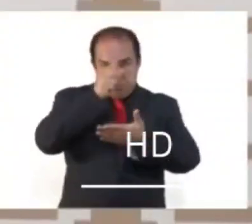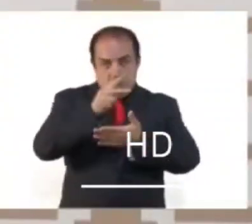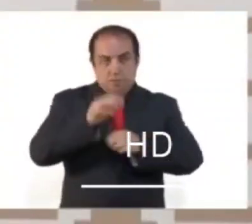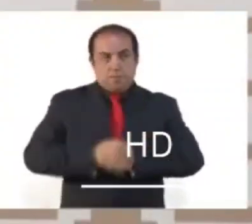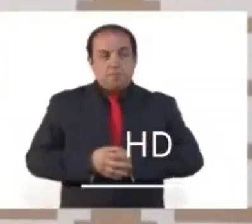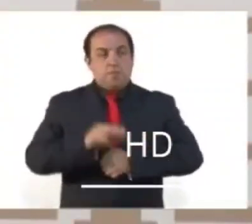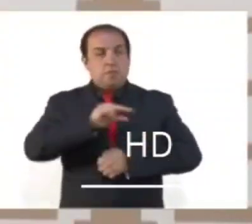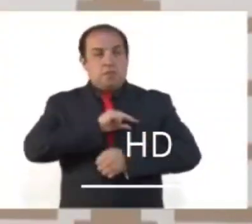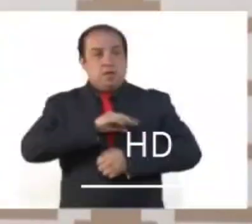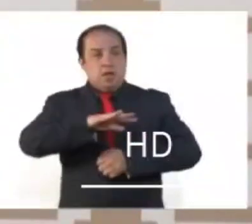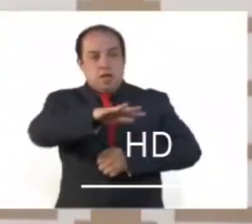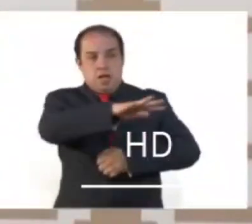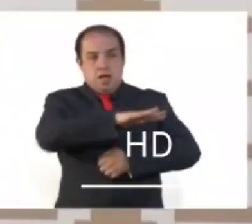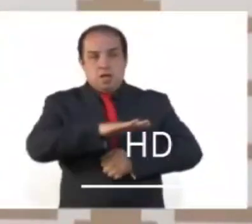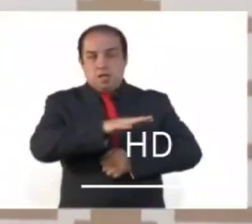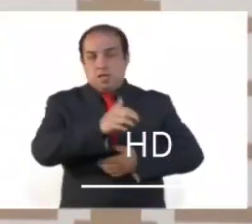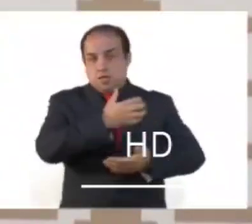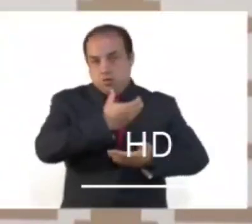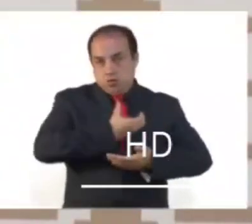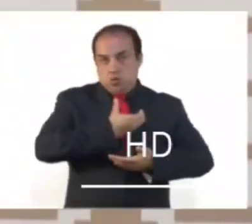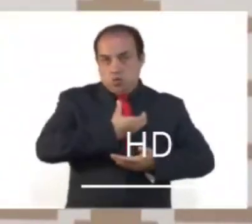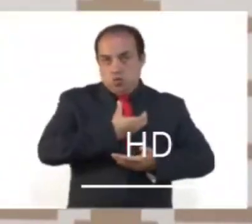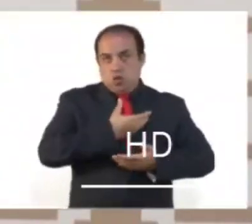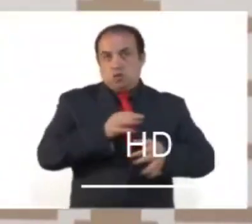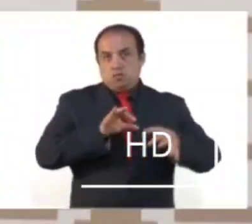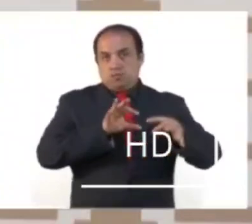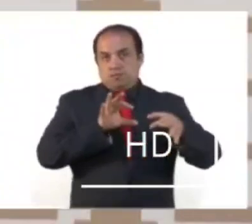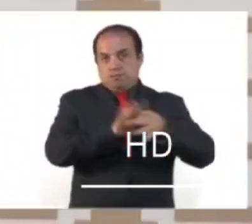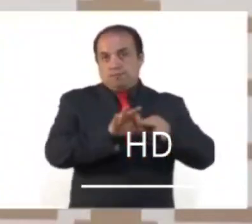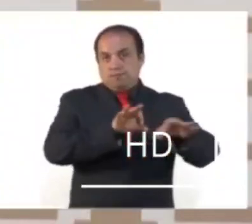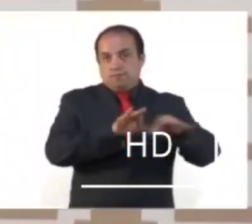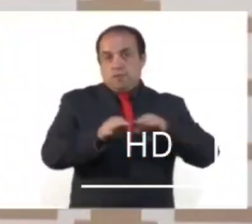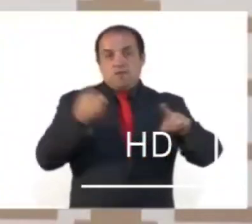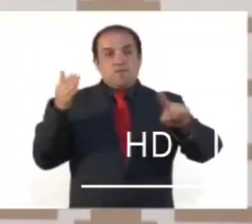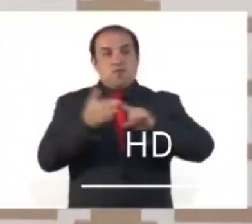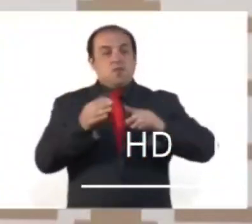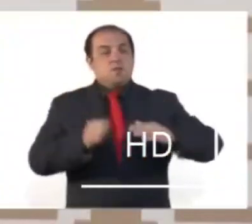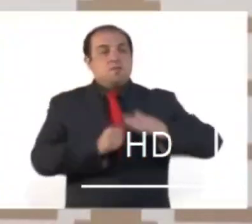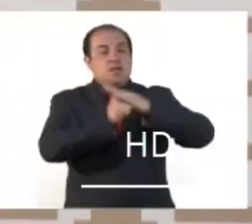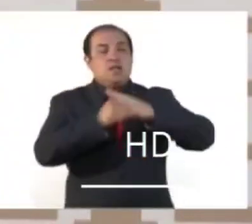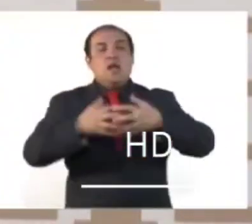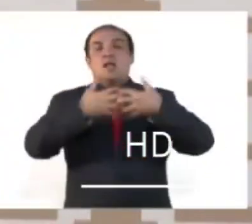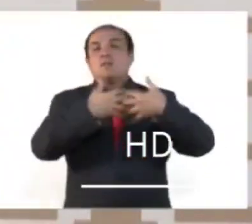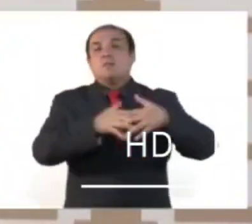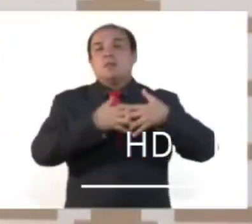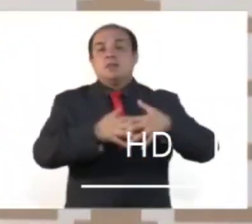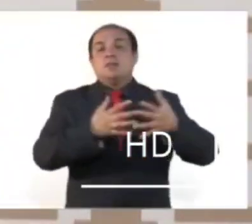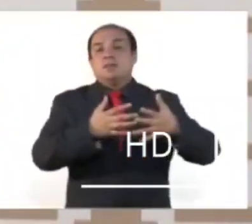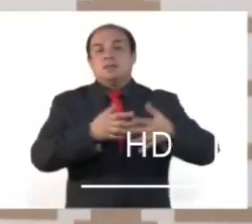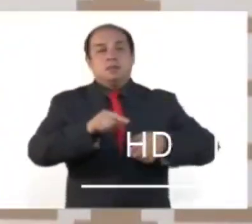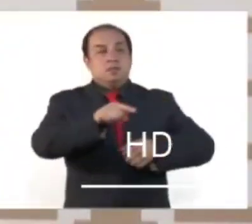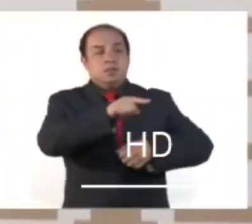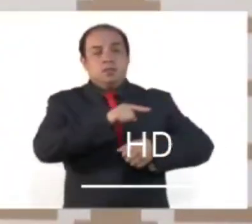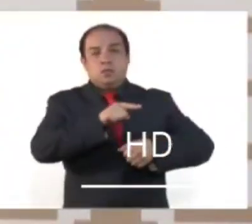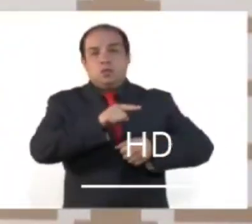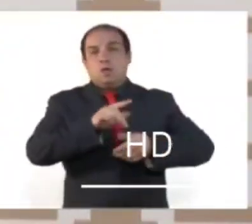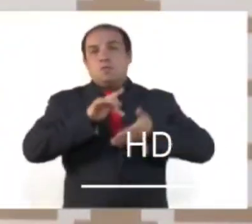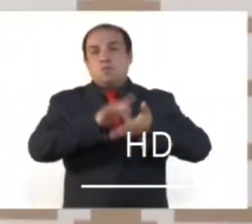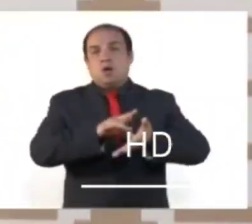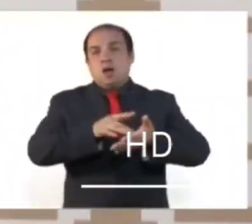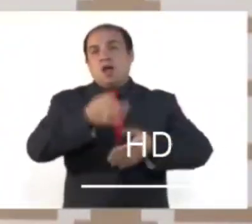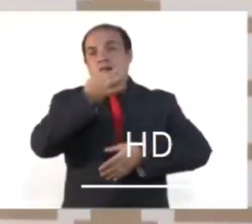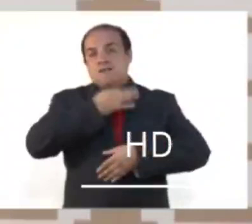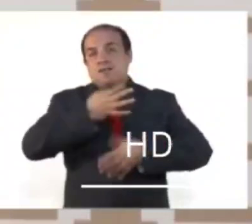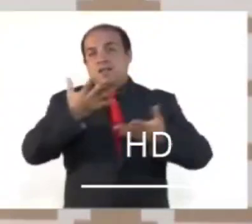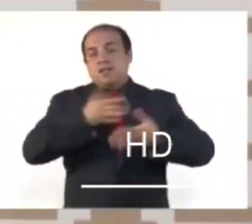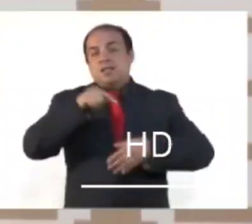el sector del centro histórico, para poder fortalecer a estas empresas con todas las festividades que se hacen